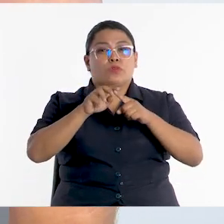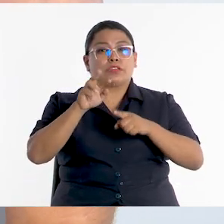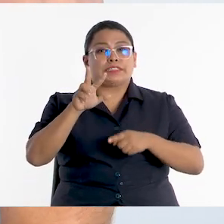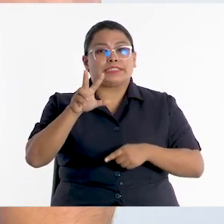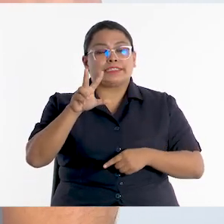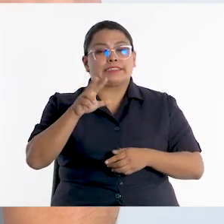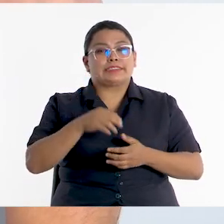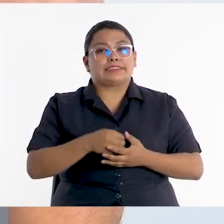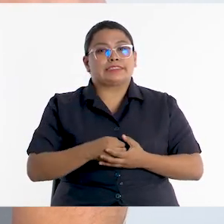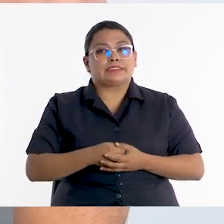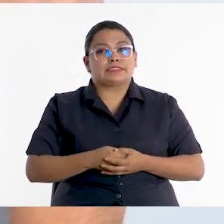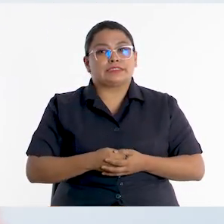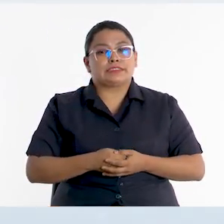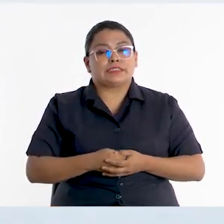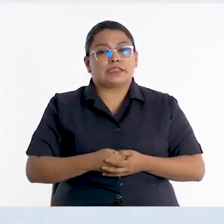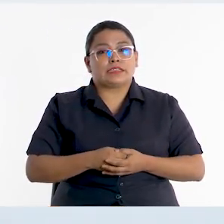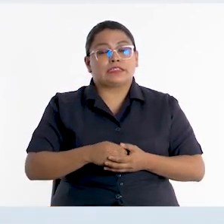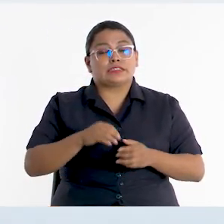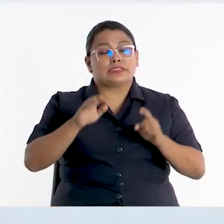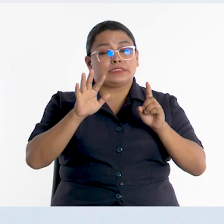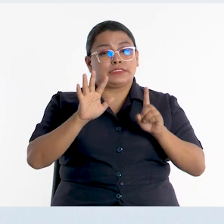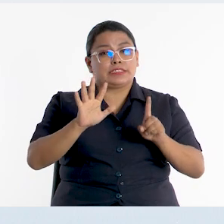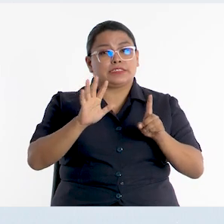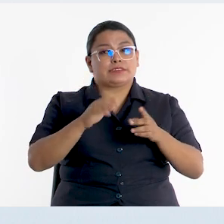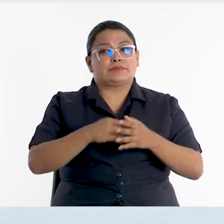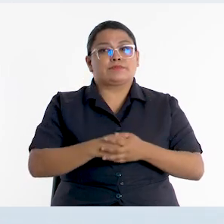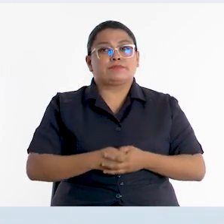3 es 6.